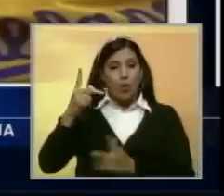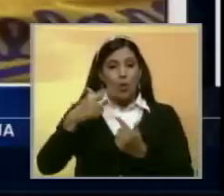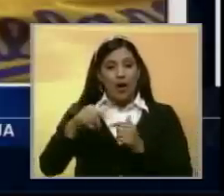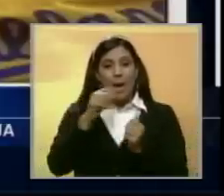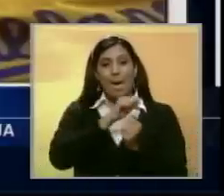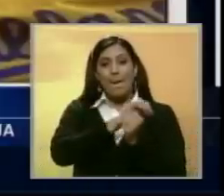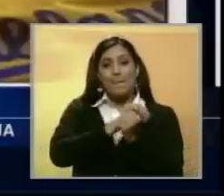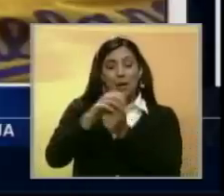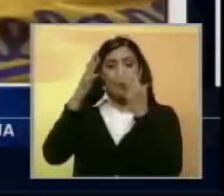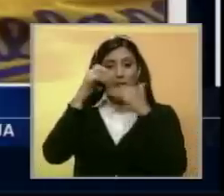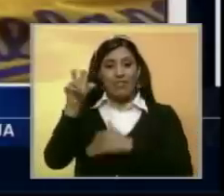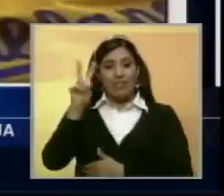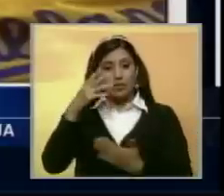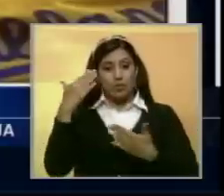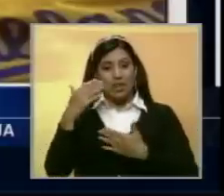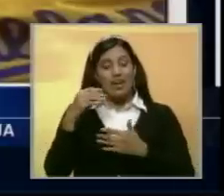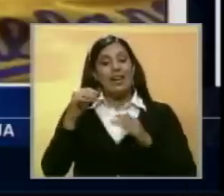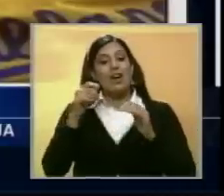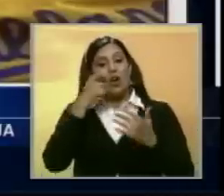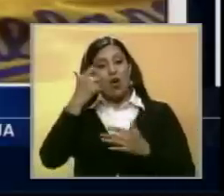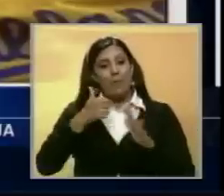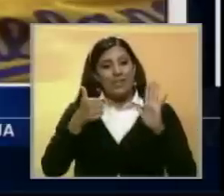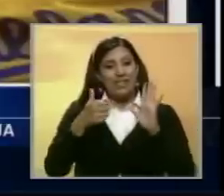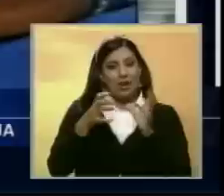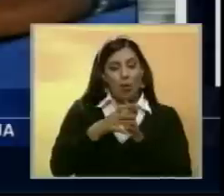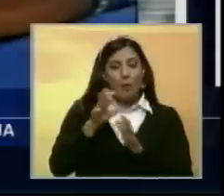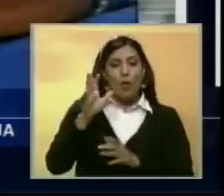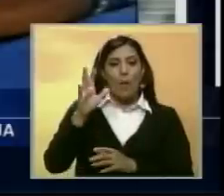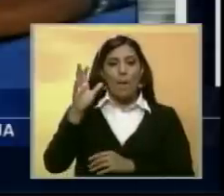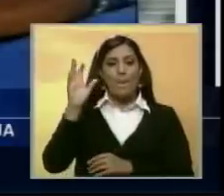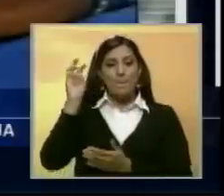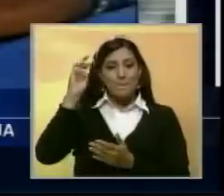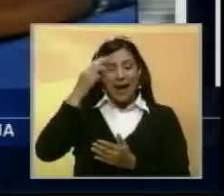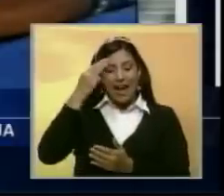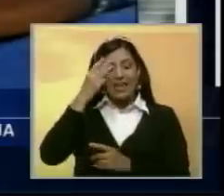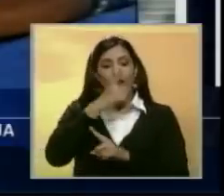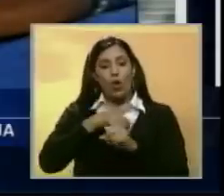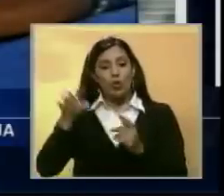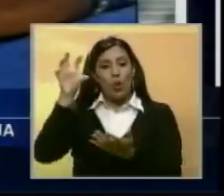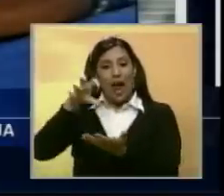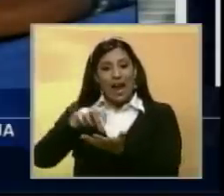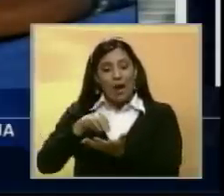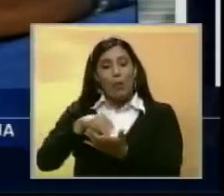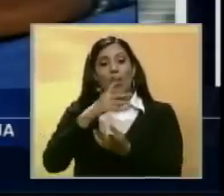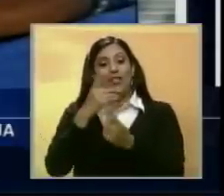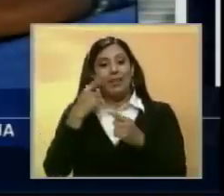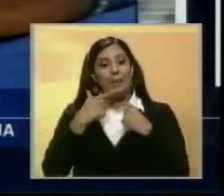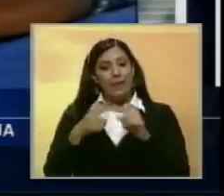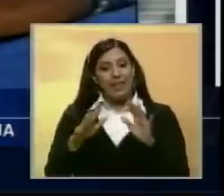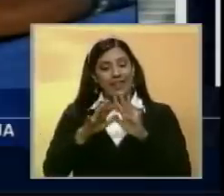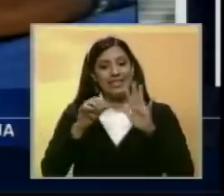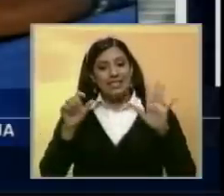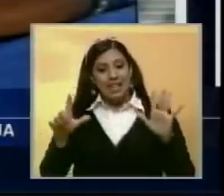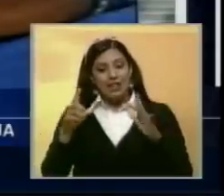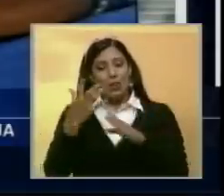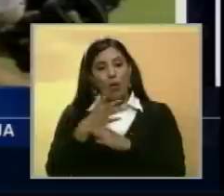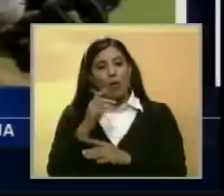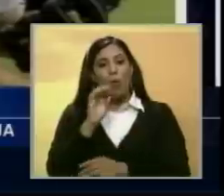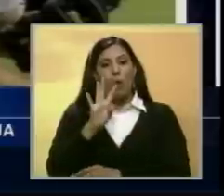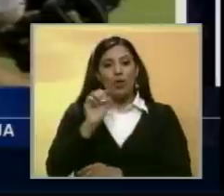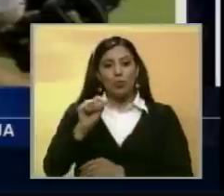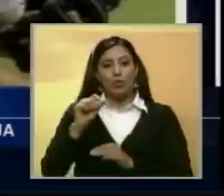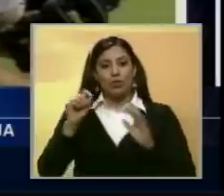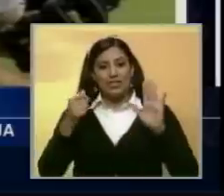béisbol profesional venezolano, 6 con Magallanes y 1 con Aragua. En total ganó 6 juegos y perdió 17 con